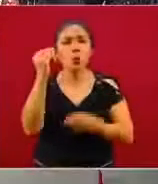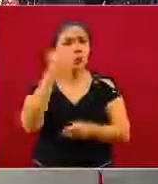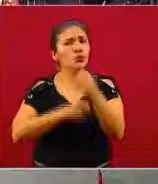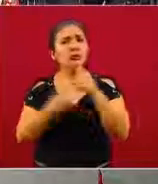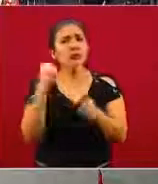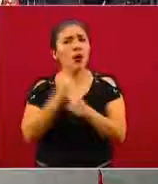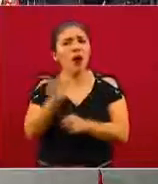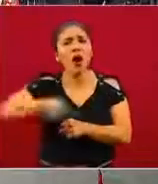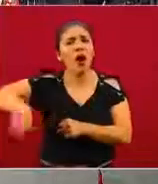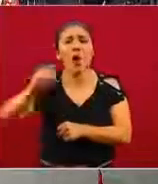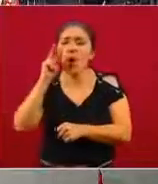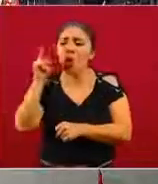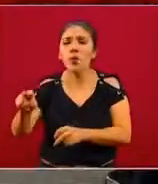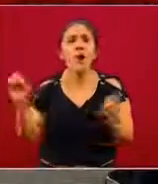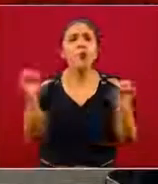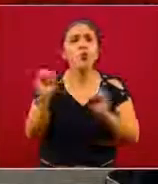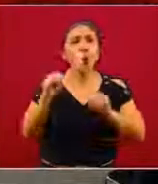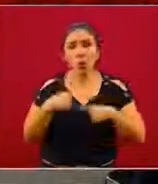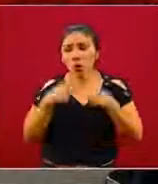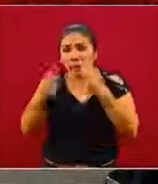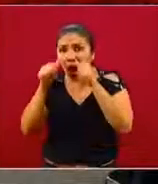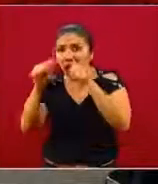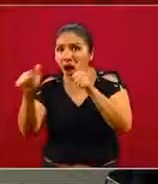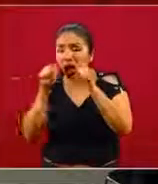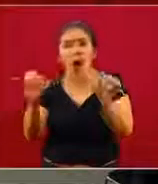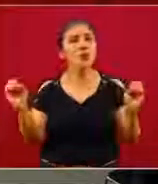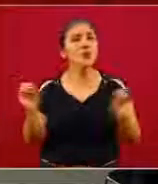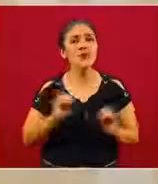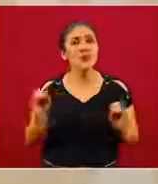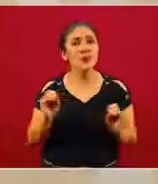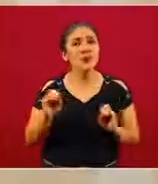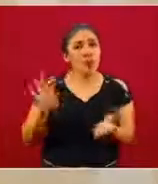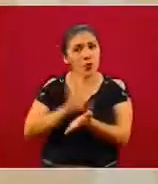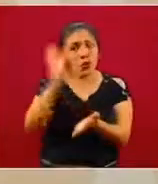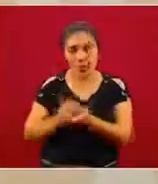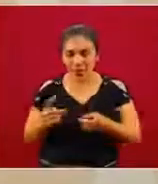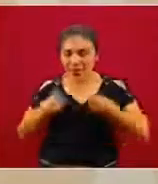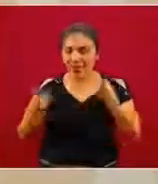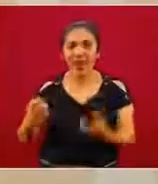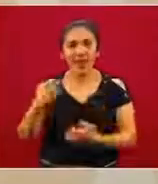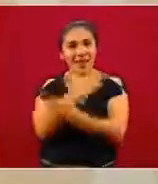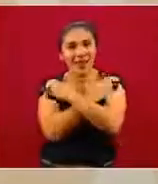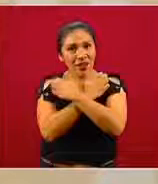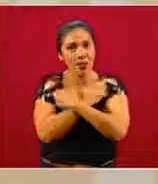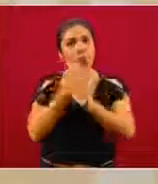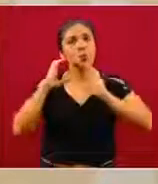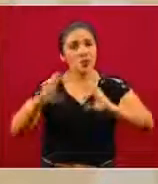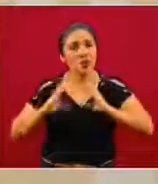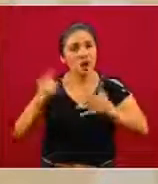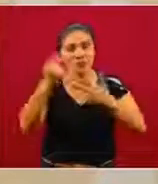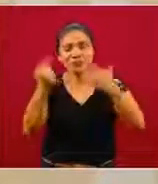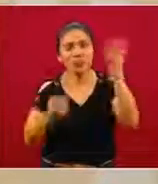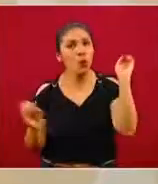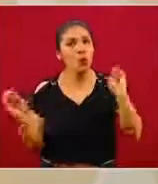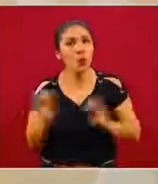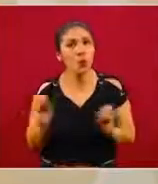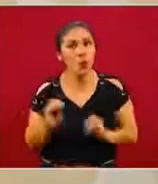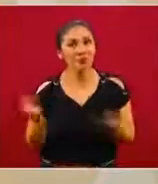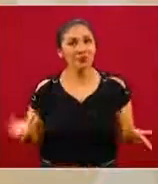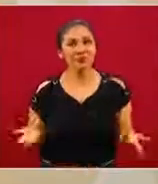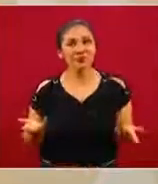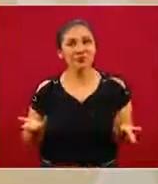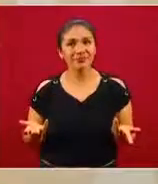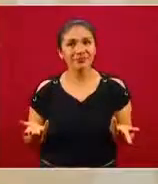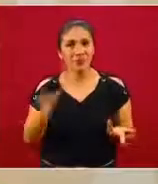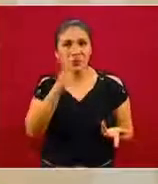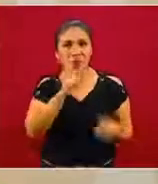años in no recreational vimos porque no les dimos programs. la atención necesaria en la cobertura de Why? educación, Because en we el didn't pay sistema de attention to cuidados, them in etcétera. the Es educational decir, no system and in podemos our